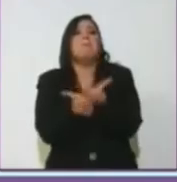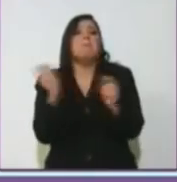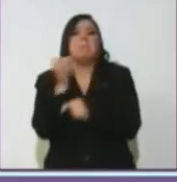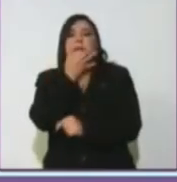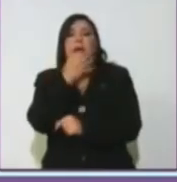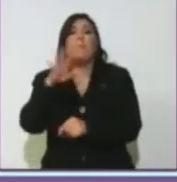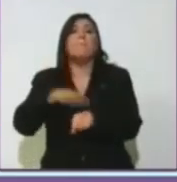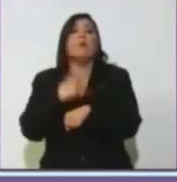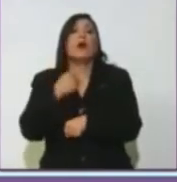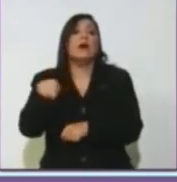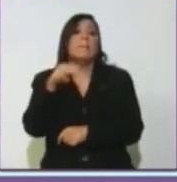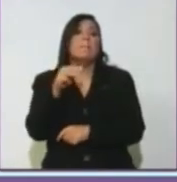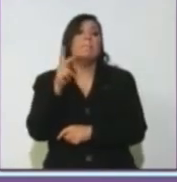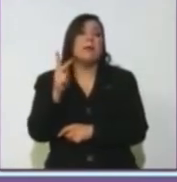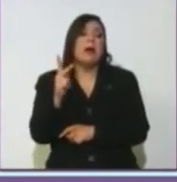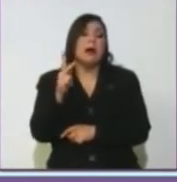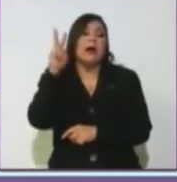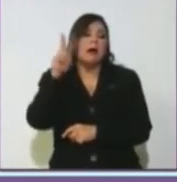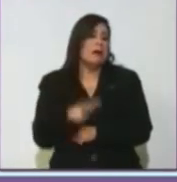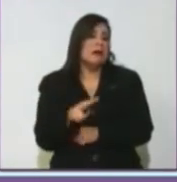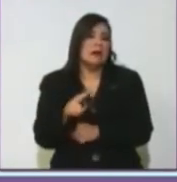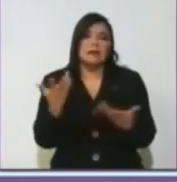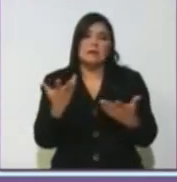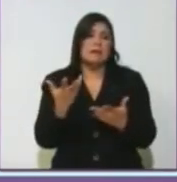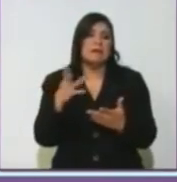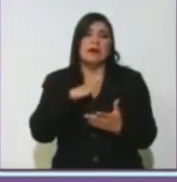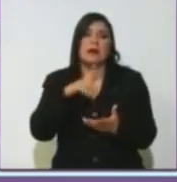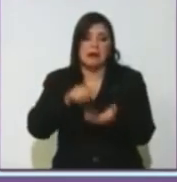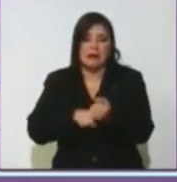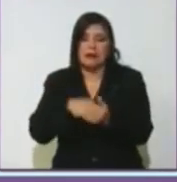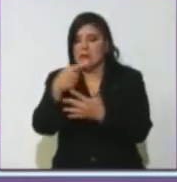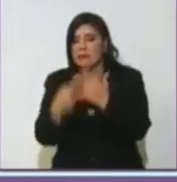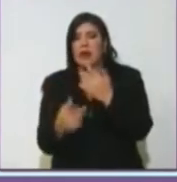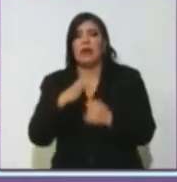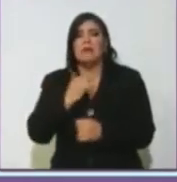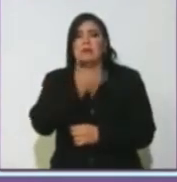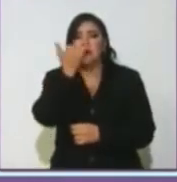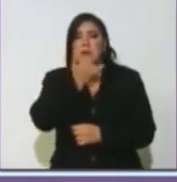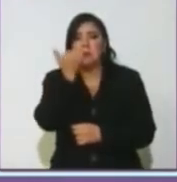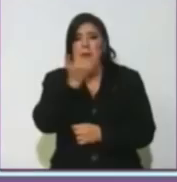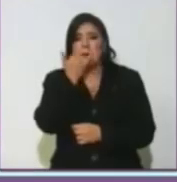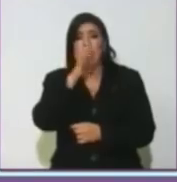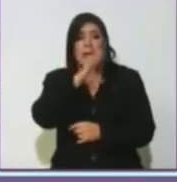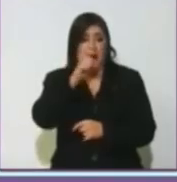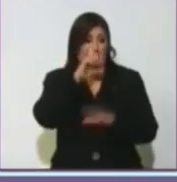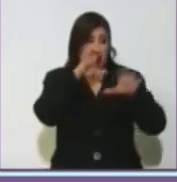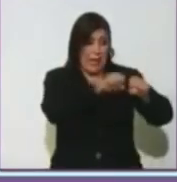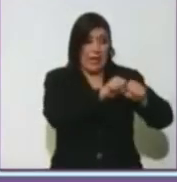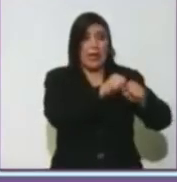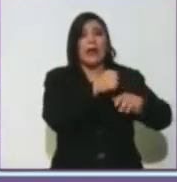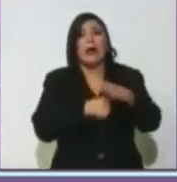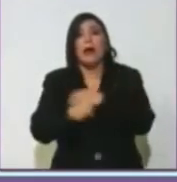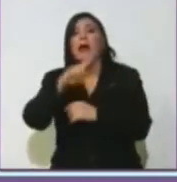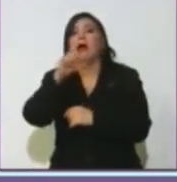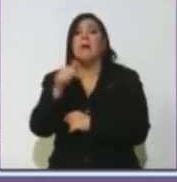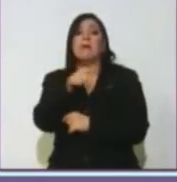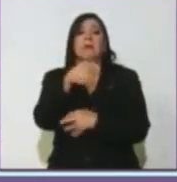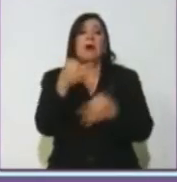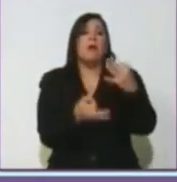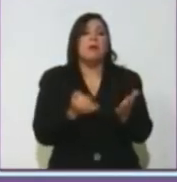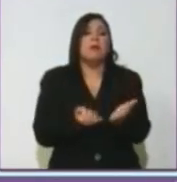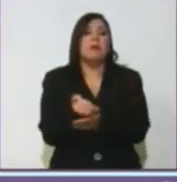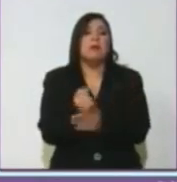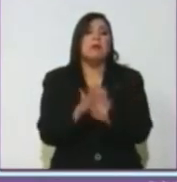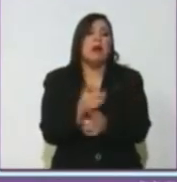ministerios públicos realmente cometen errores al consignar los de tal manera que el juez los libera por